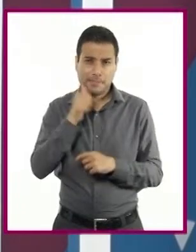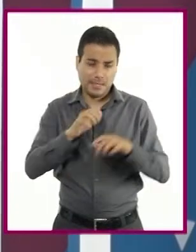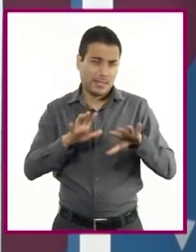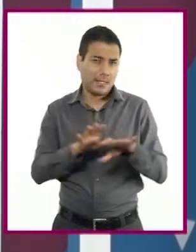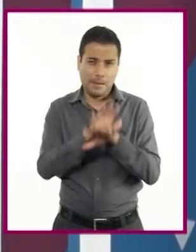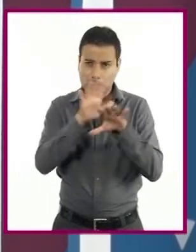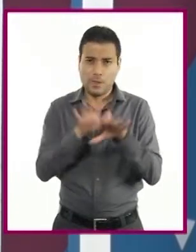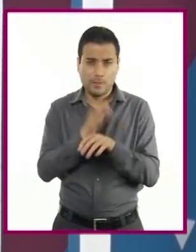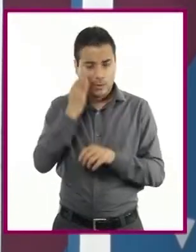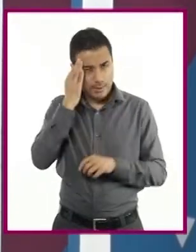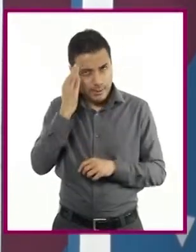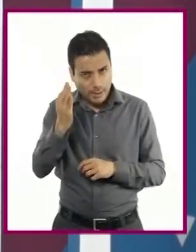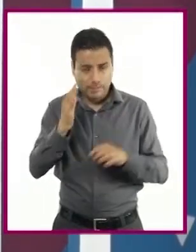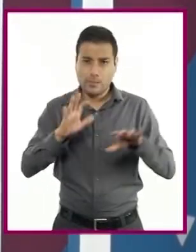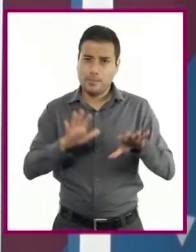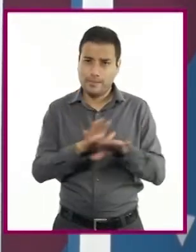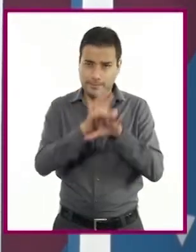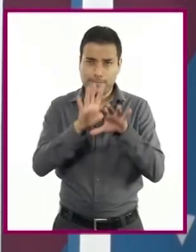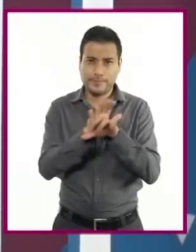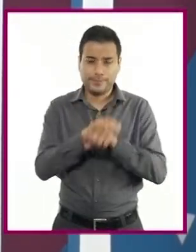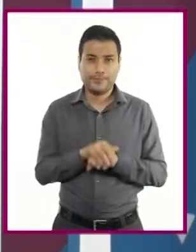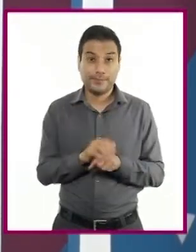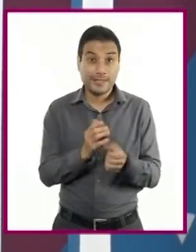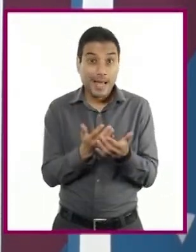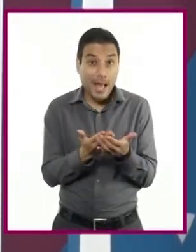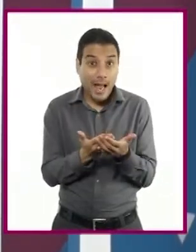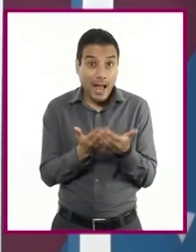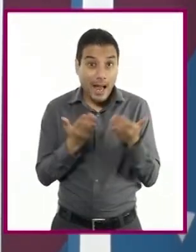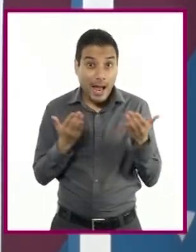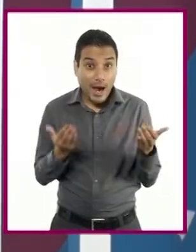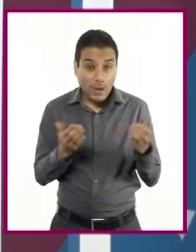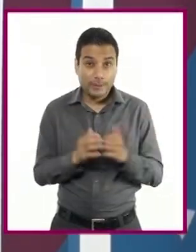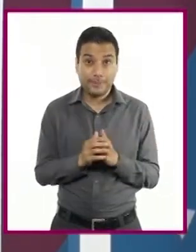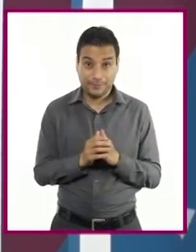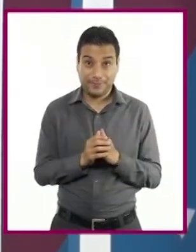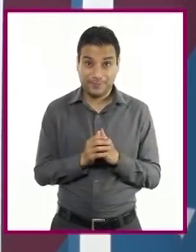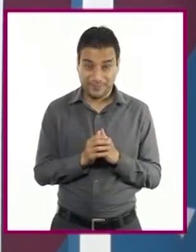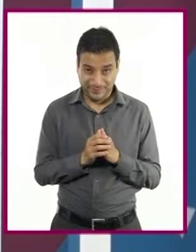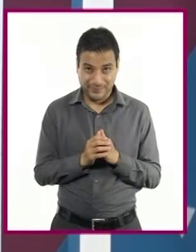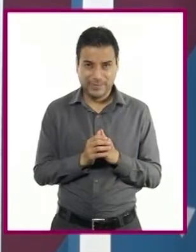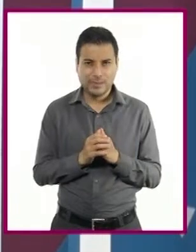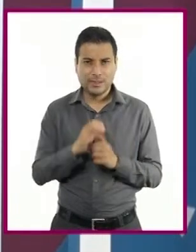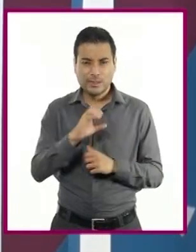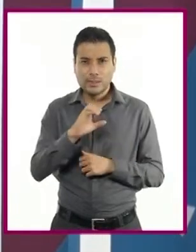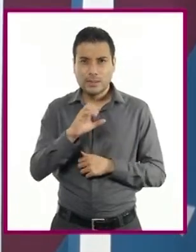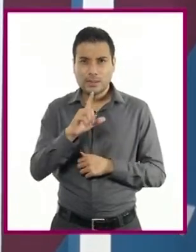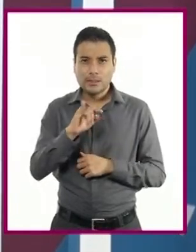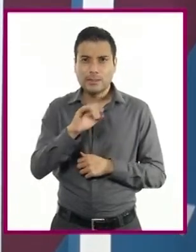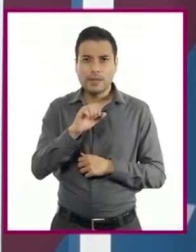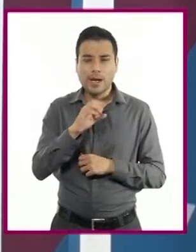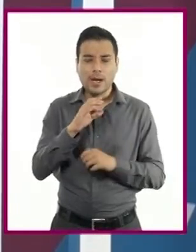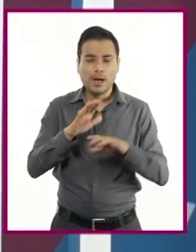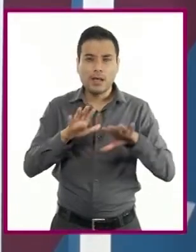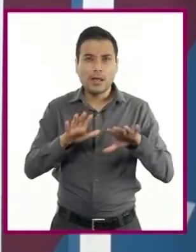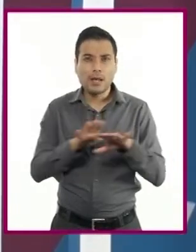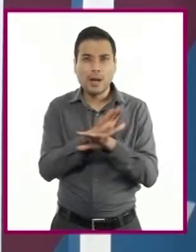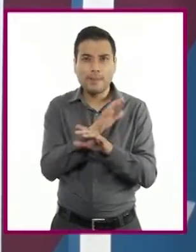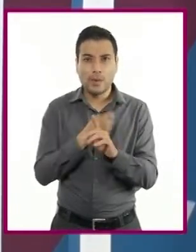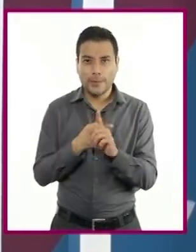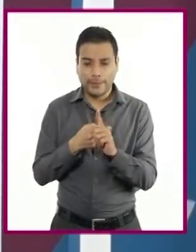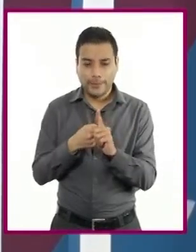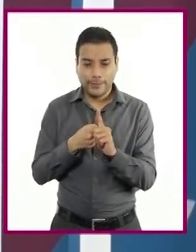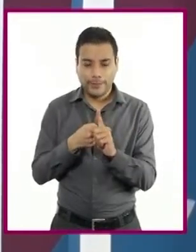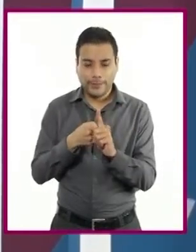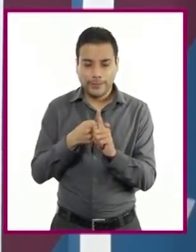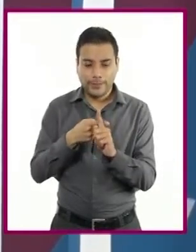glaciares. Sin embargo, en la actualidad, la tendencia del cambio climático es hacia el aumento de la temperatura en